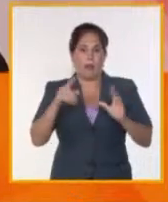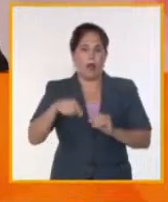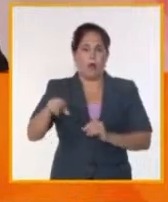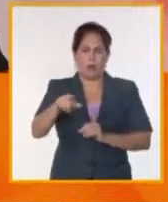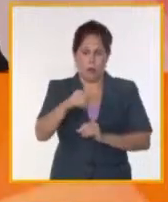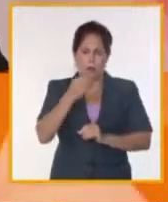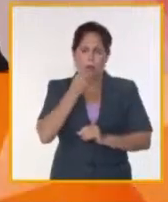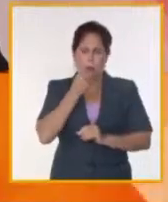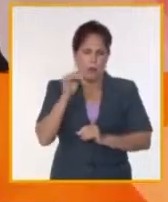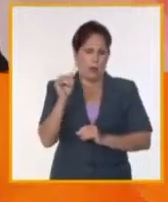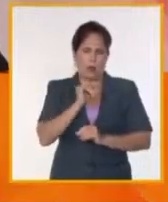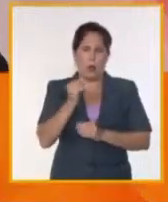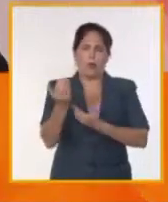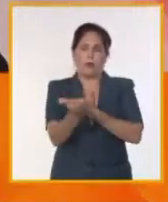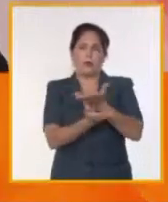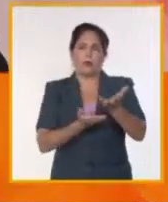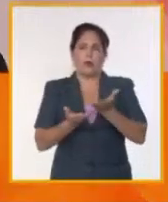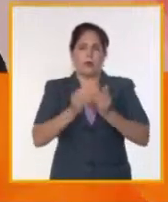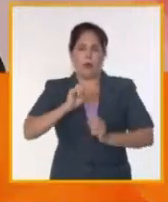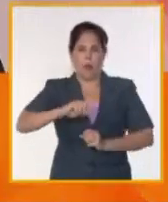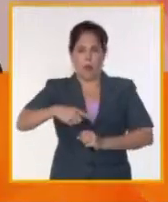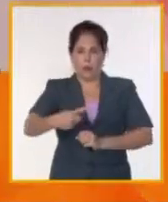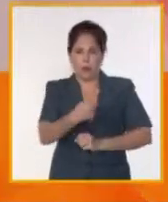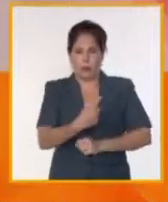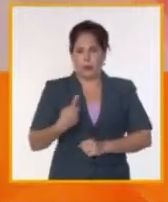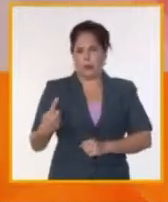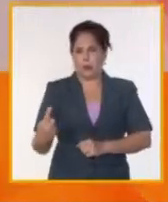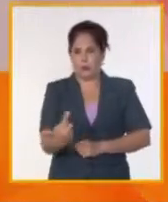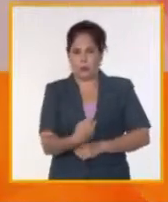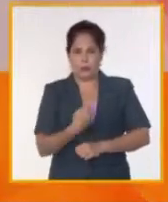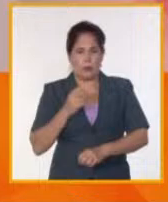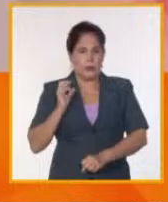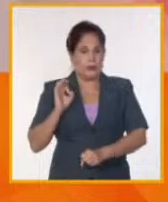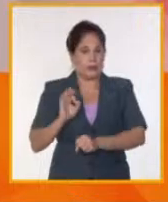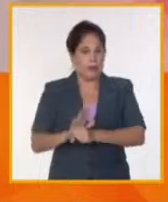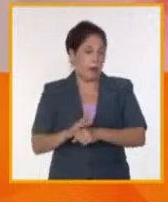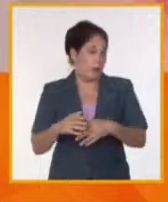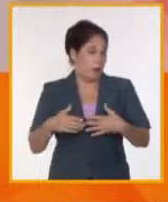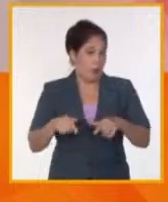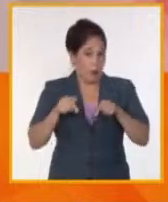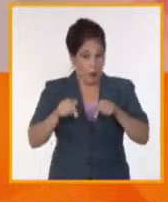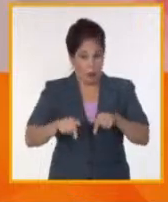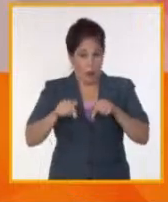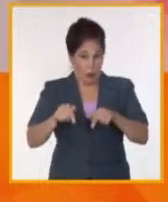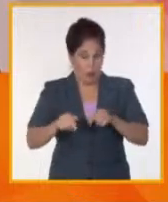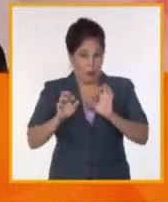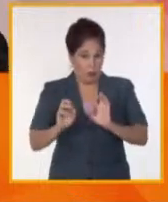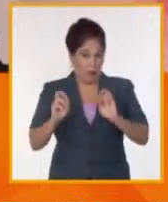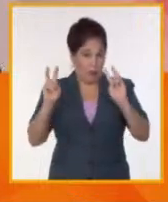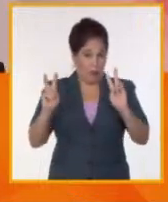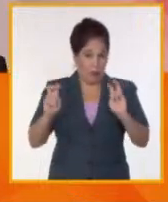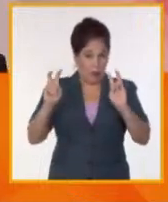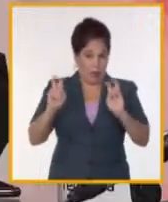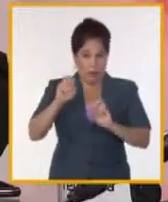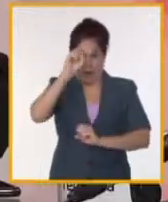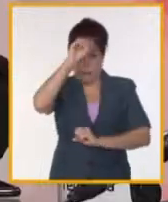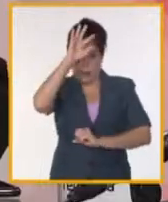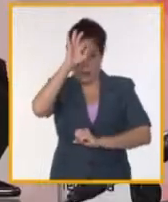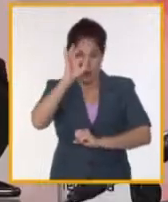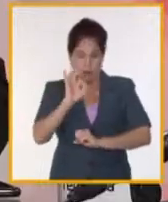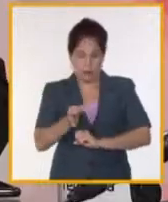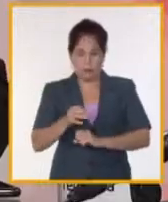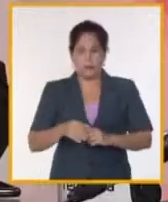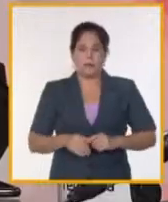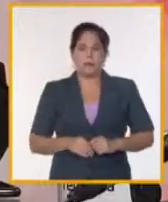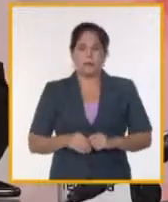también pueda intercambiar con nosotros. Así que comenzamos hablando de este tema y entramos en nuestra